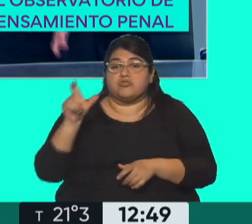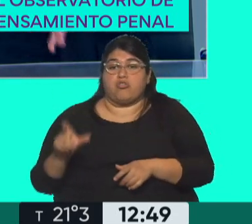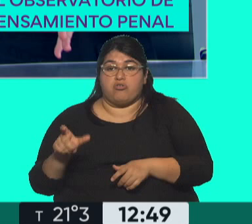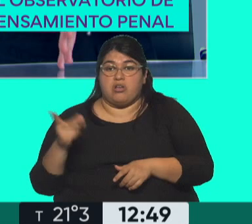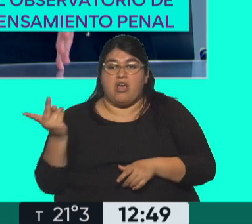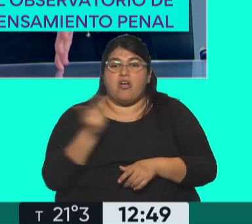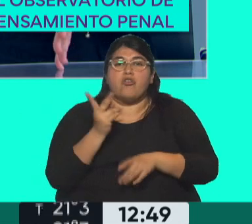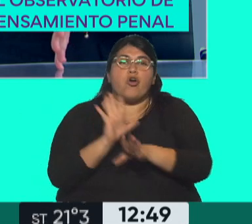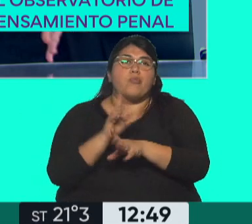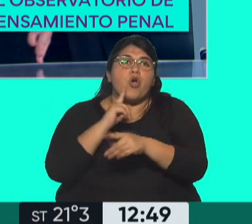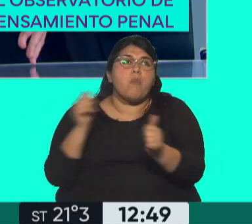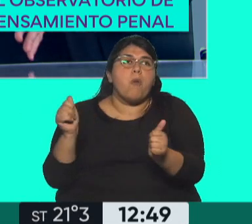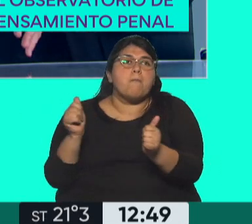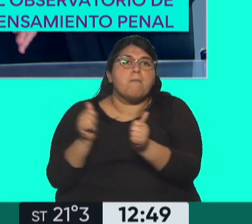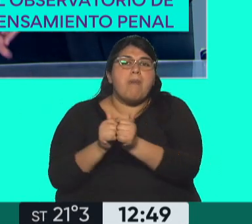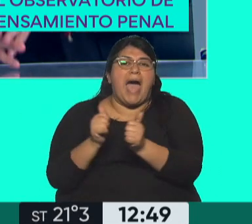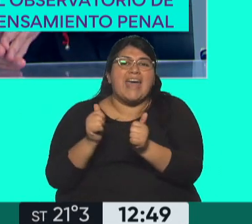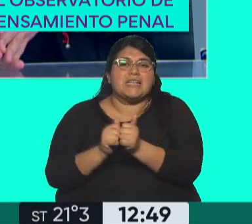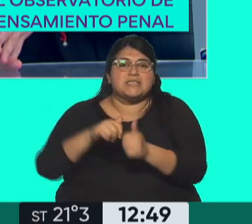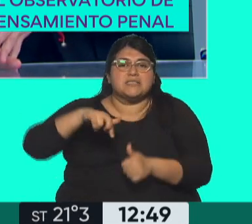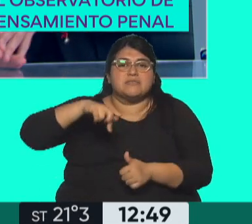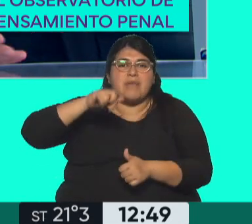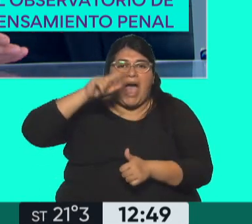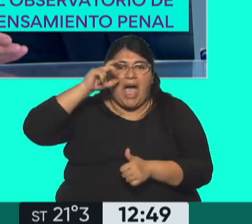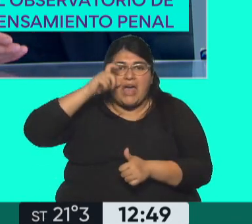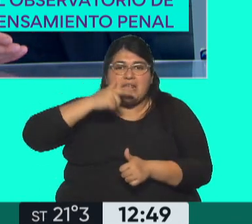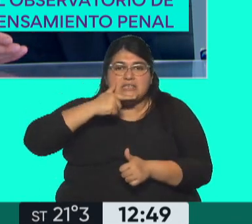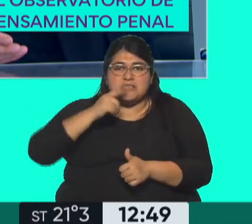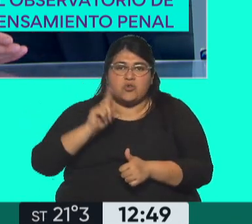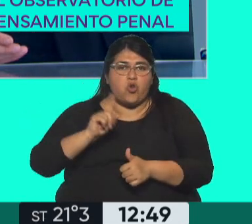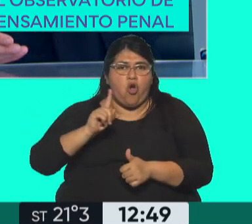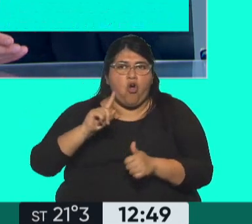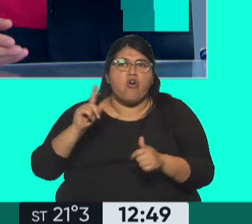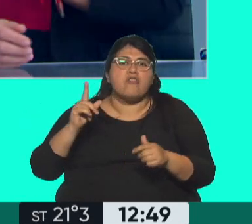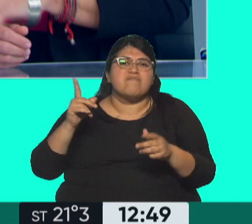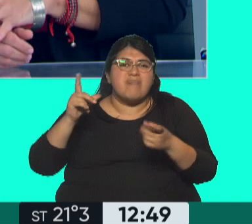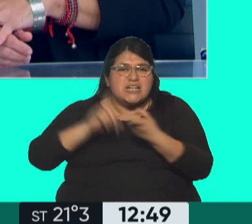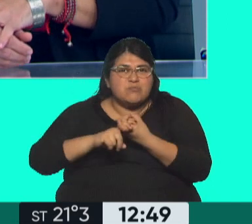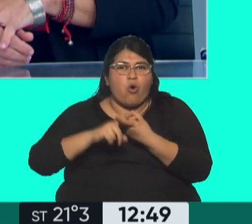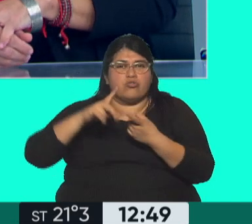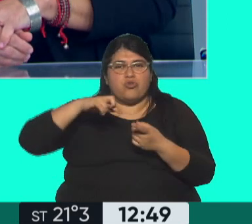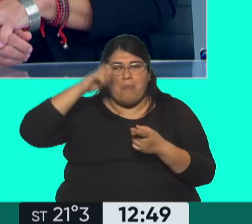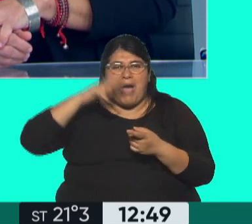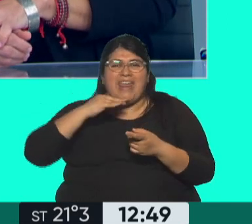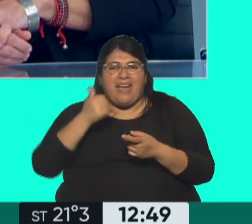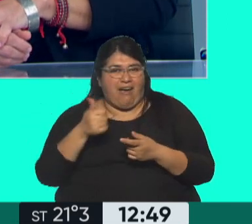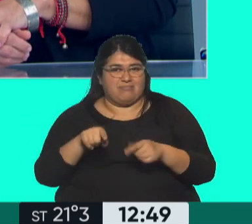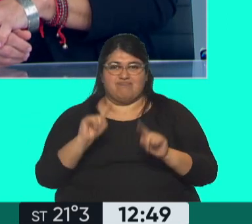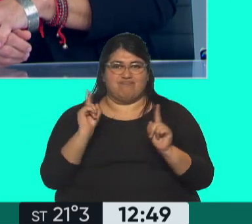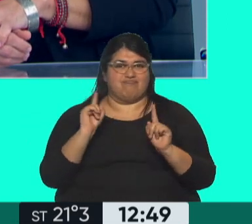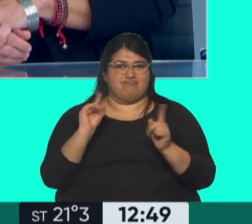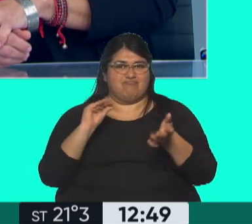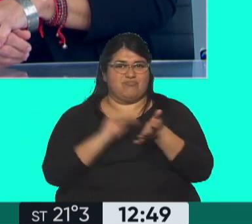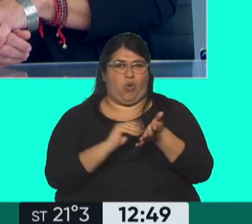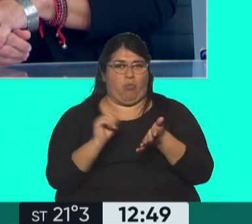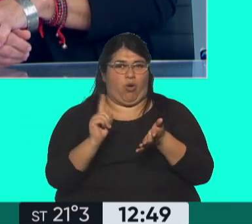justamente pares, digamos, ¿no? Claro. Estábamos leyendo también aquí en parte de lo que es la descripción de los hechos de parte de la Fiscalía también, lo que da